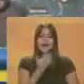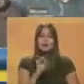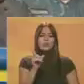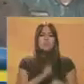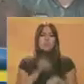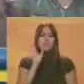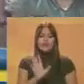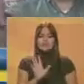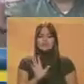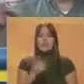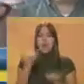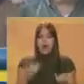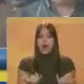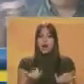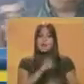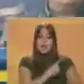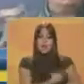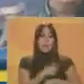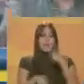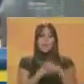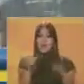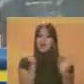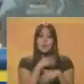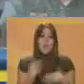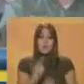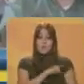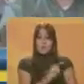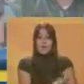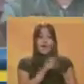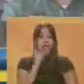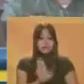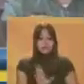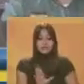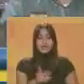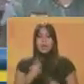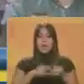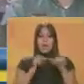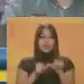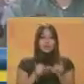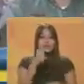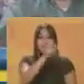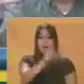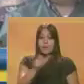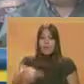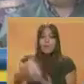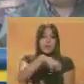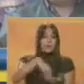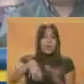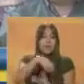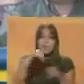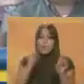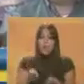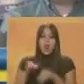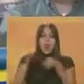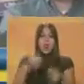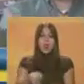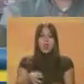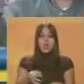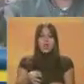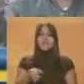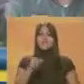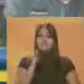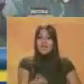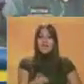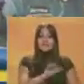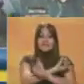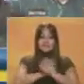momento, hoy lo tenemos, mañana no lo tenemos, pero sigue el pueblo con sus problemas. Entonces nosotros tenemos